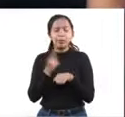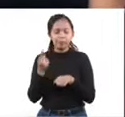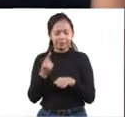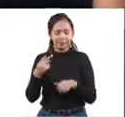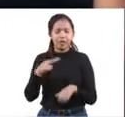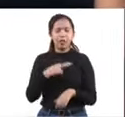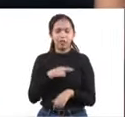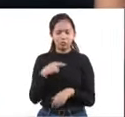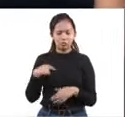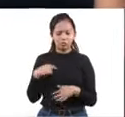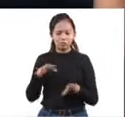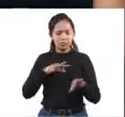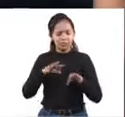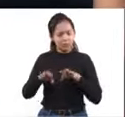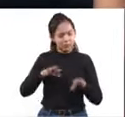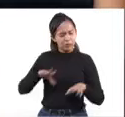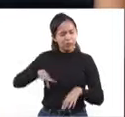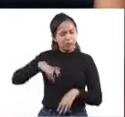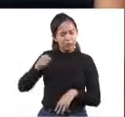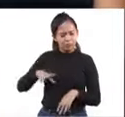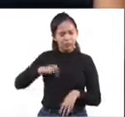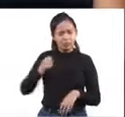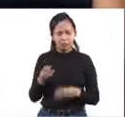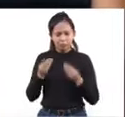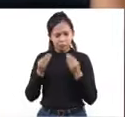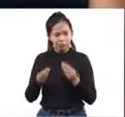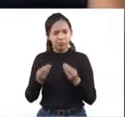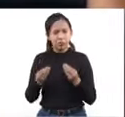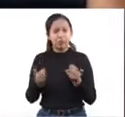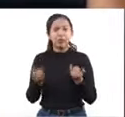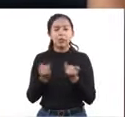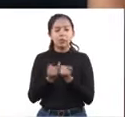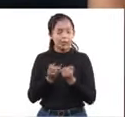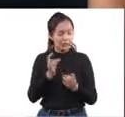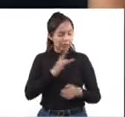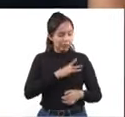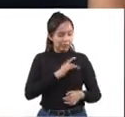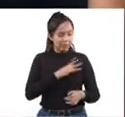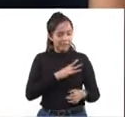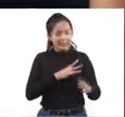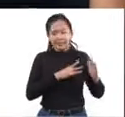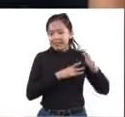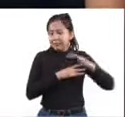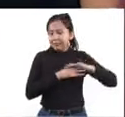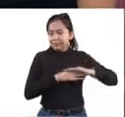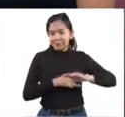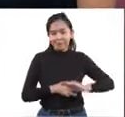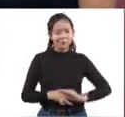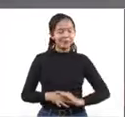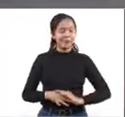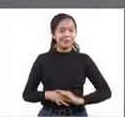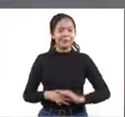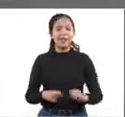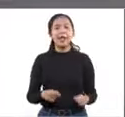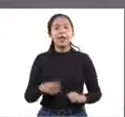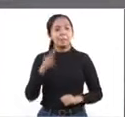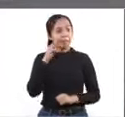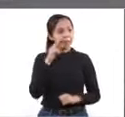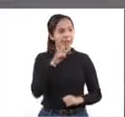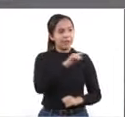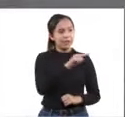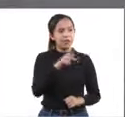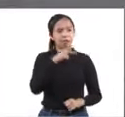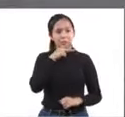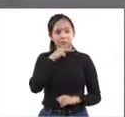largo, desde vencer el miedo de cruzar esa frontera cuando mis padres vieron lo que realmente significaba.